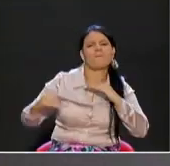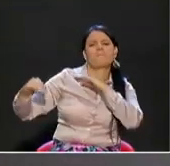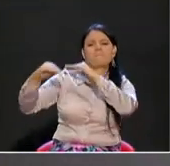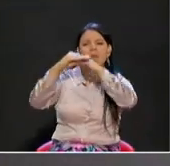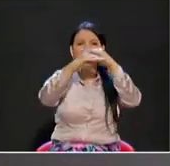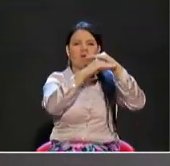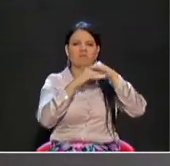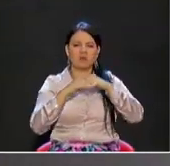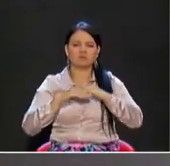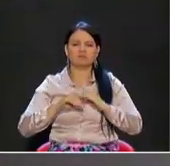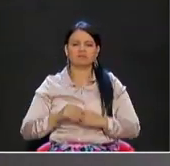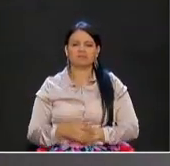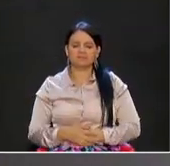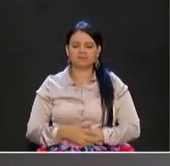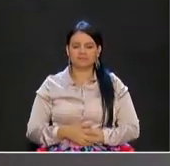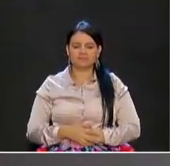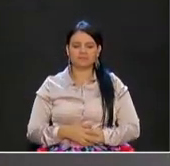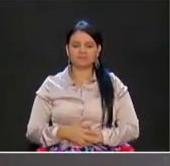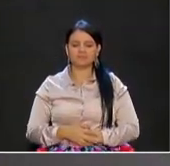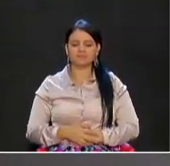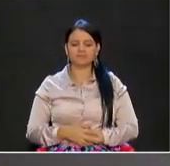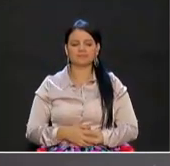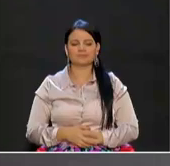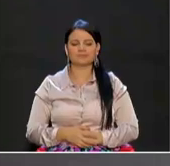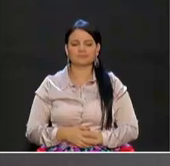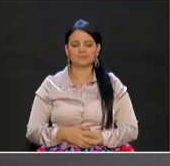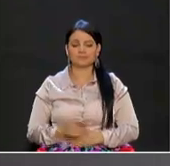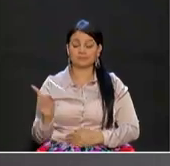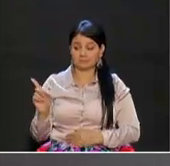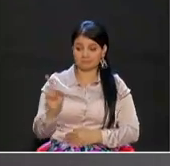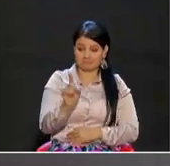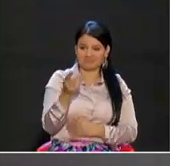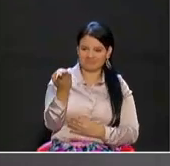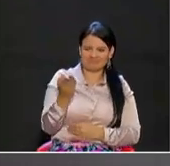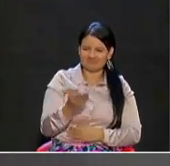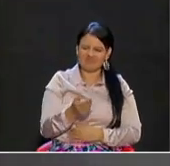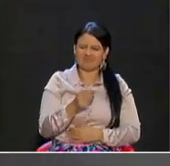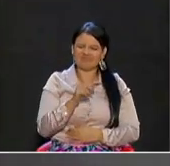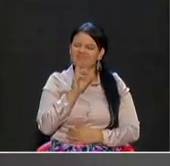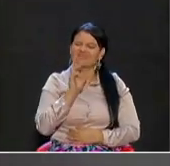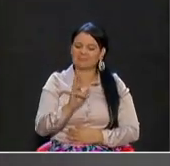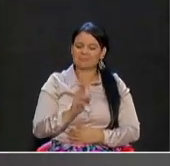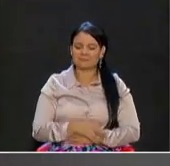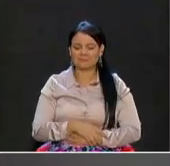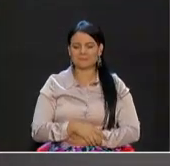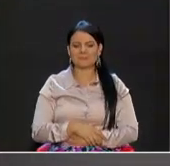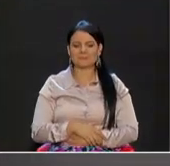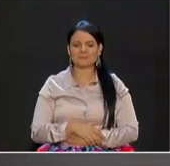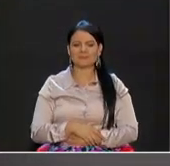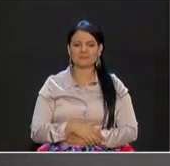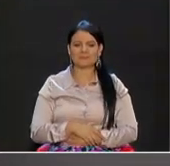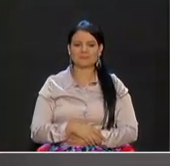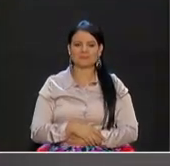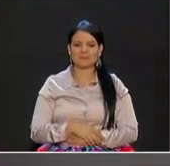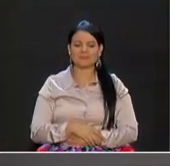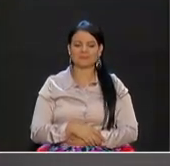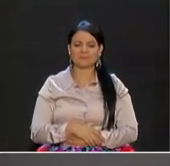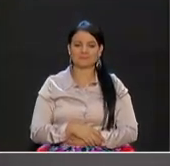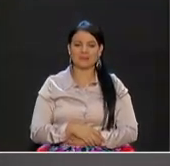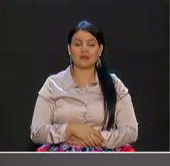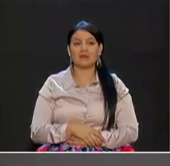candidato rodolfo correa su respuesta a la pregunta realizada desde la reacción del colombiano todo el mundo es muy